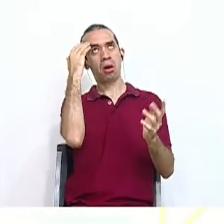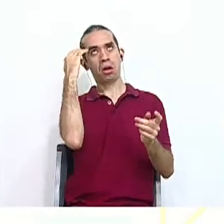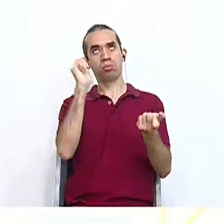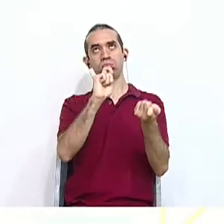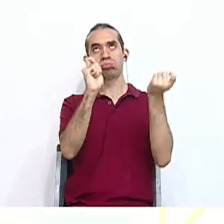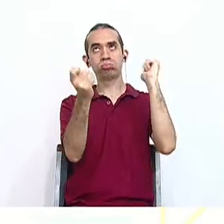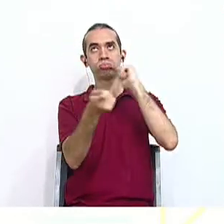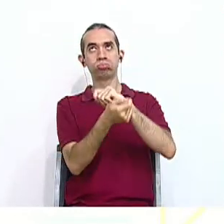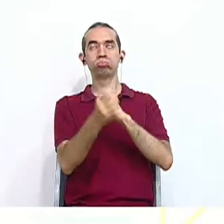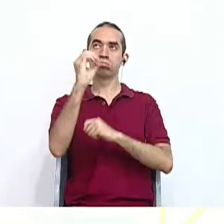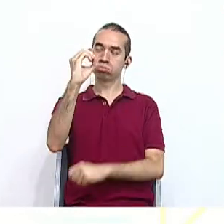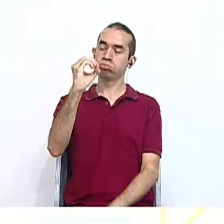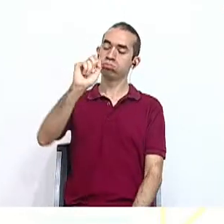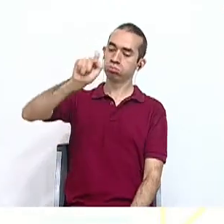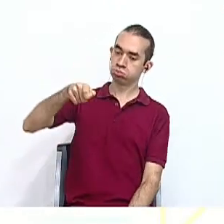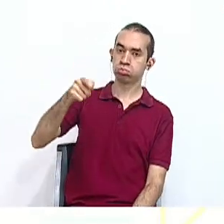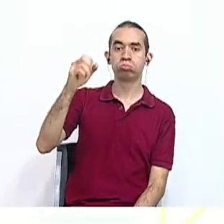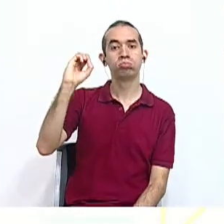como